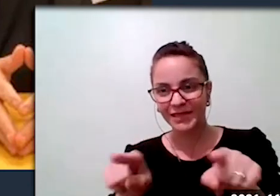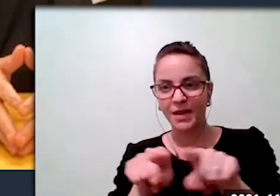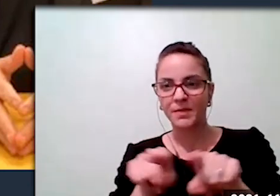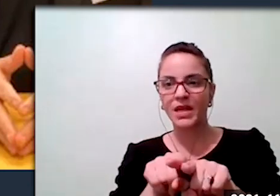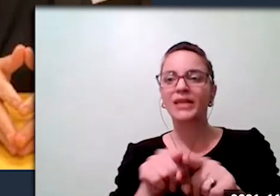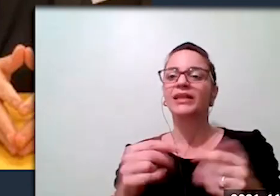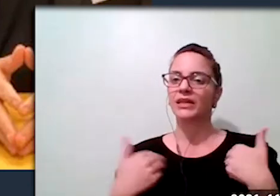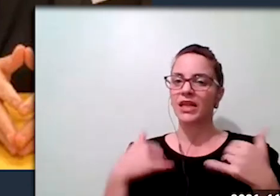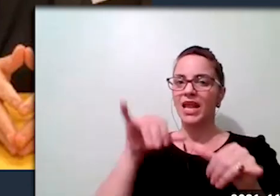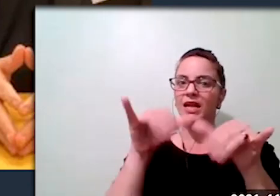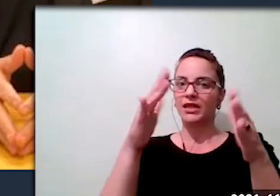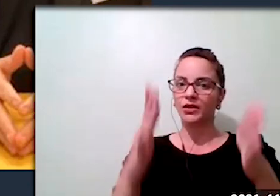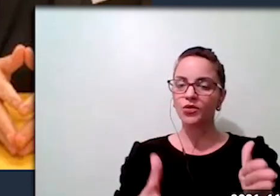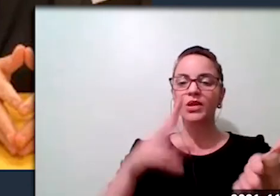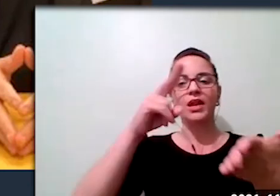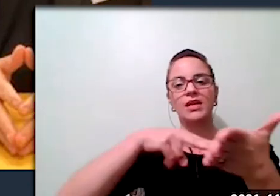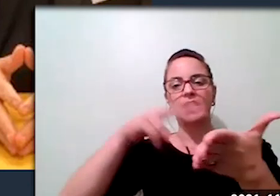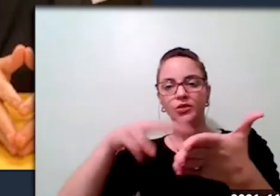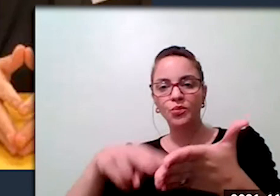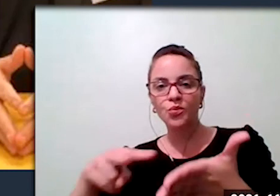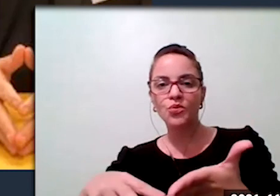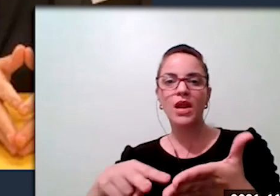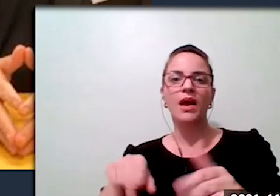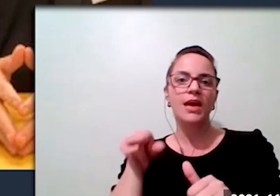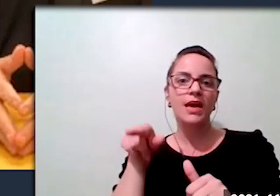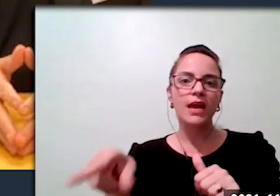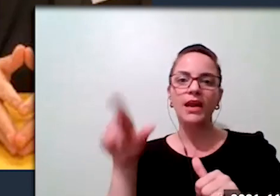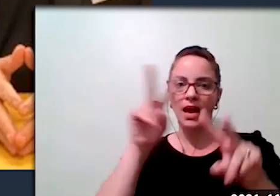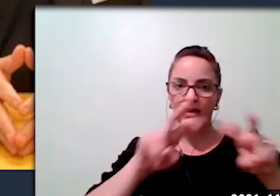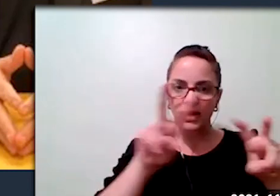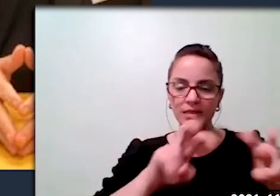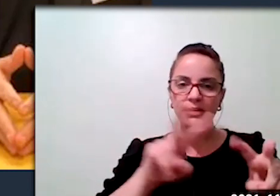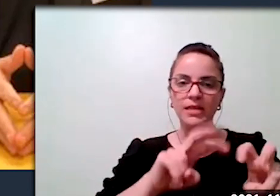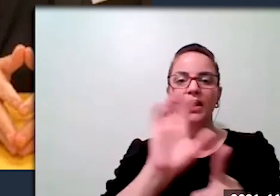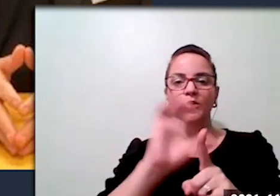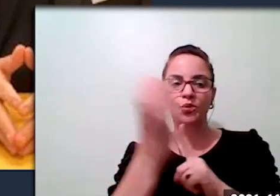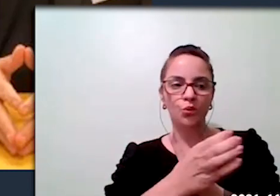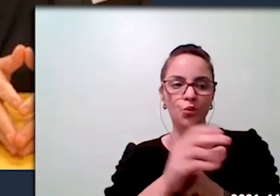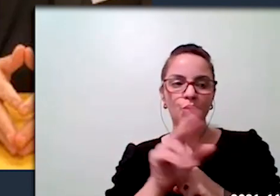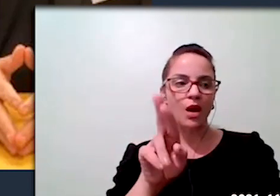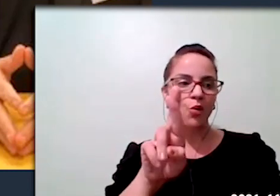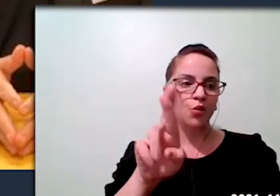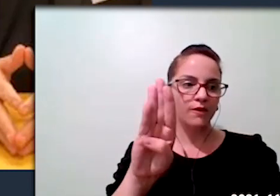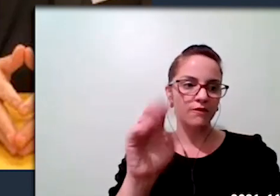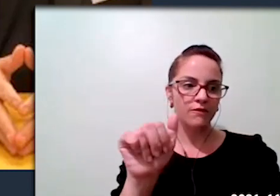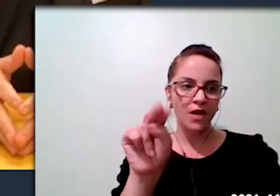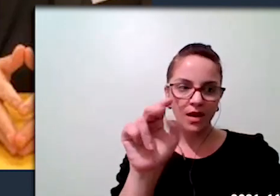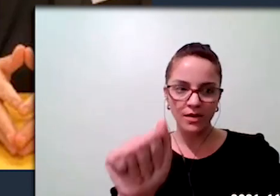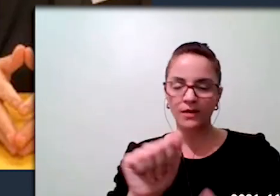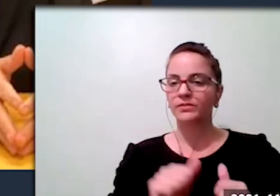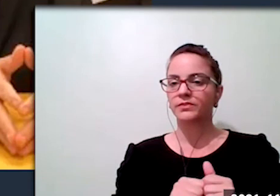la literatura y la experiencia urbana. Ahí ven ustedes uno de ellos, Manuel Hernández